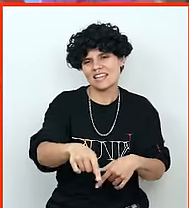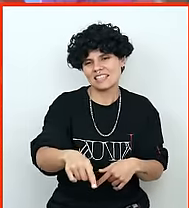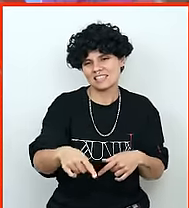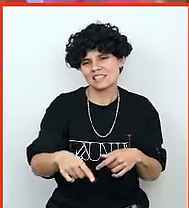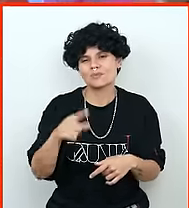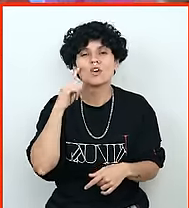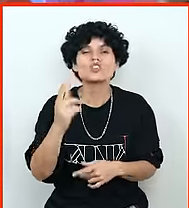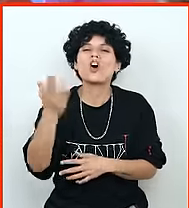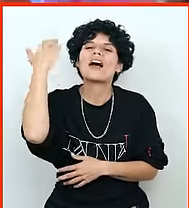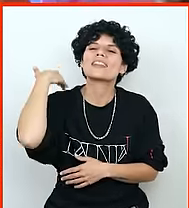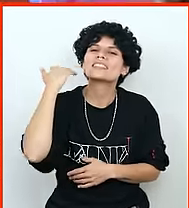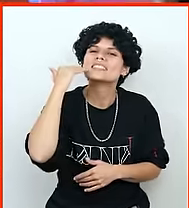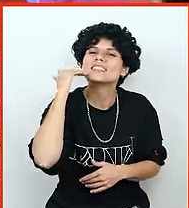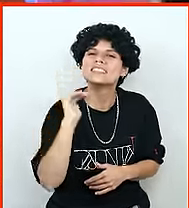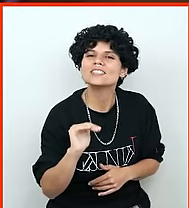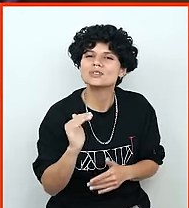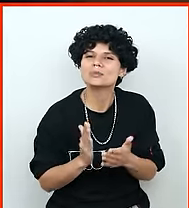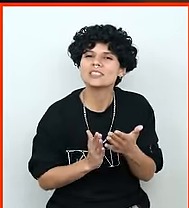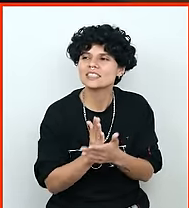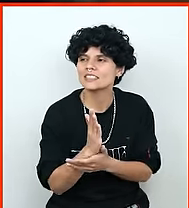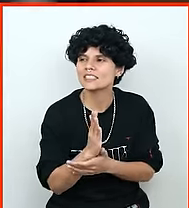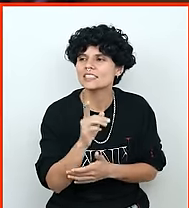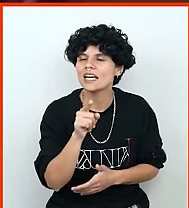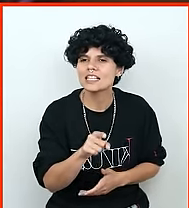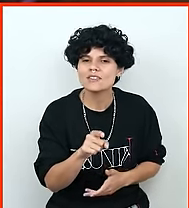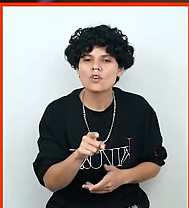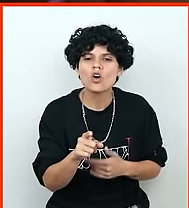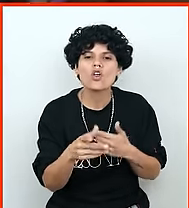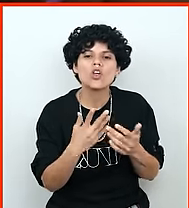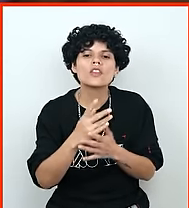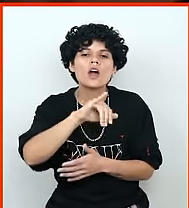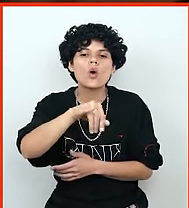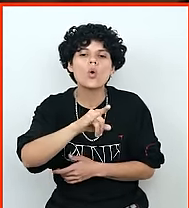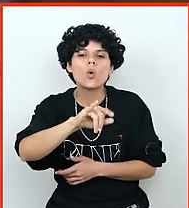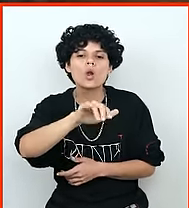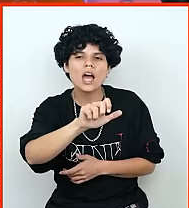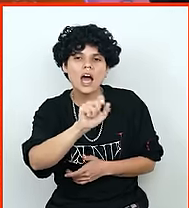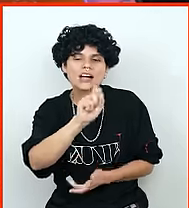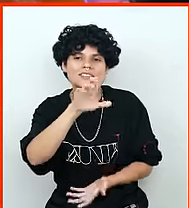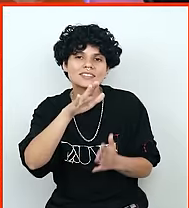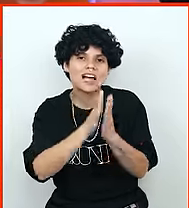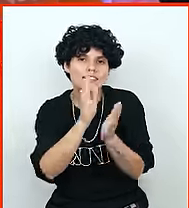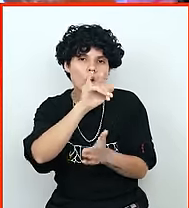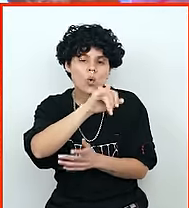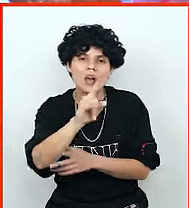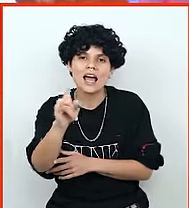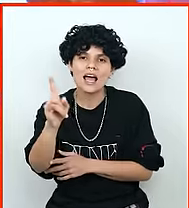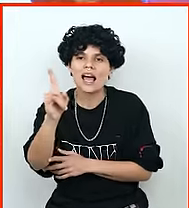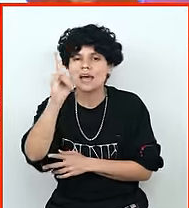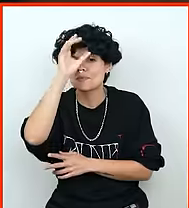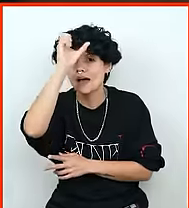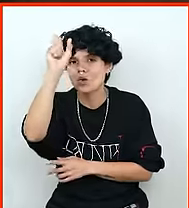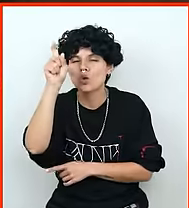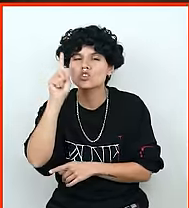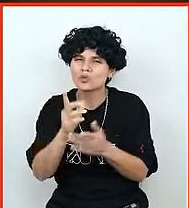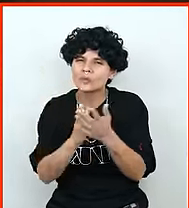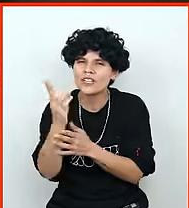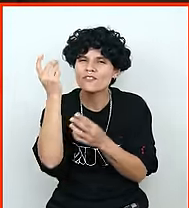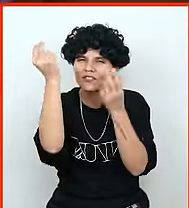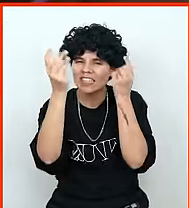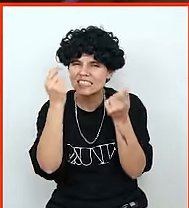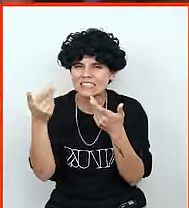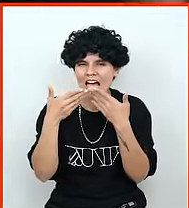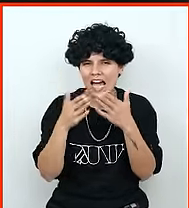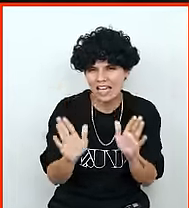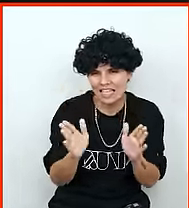Pero es que lo que pasa es que cuando partí era chiquitito y yo me acuerdo que estábamos en Santa Julia, me juntaba mucho en Santa Julia, en Macul. Y ahí fue como mi época más brígida de